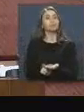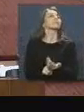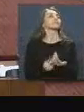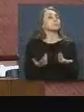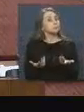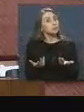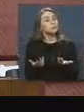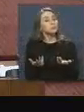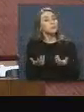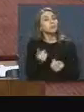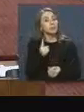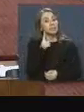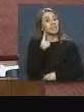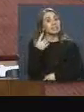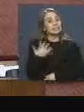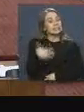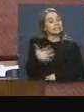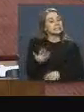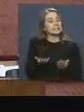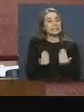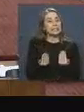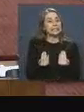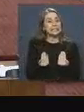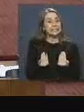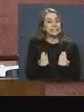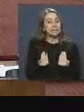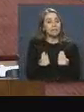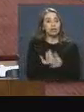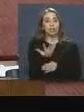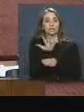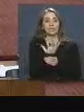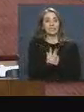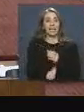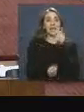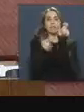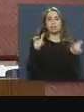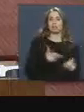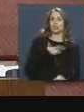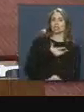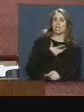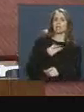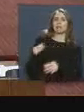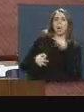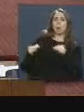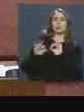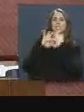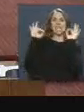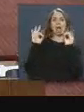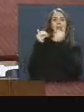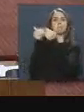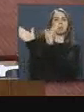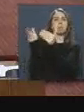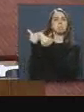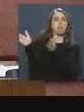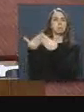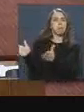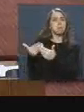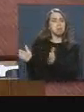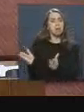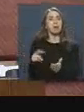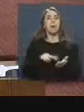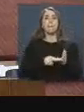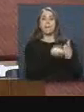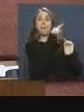creo que si bien es imperiosamente necesario terminar con esta sensación de impunidad, el problema no radica en que el